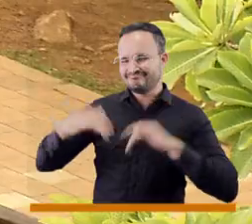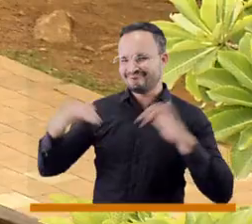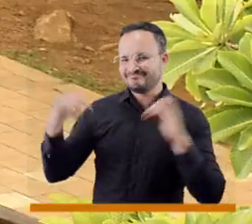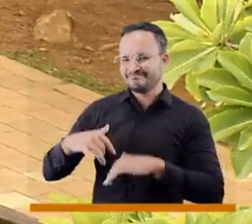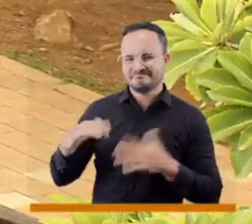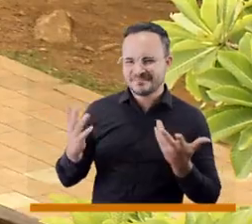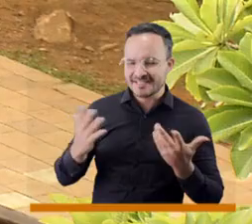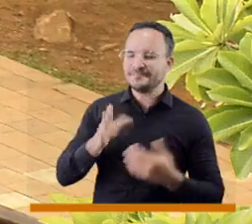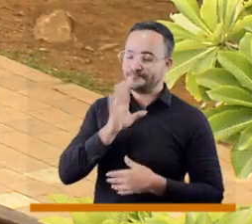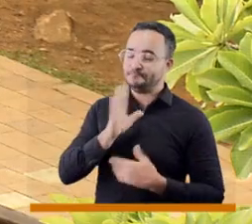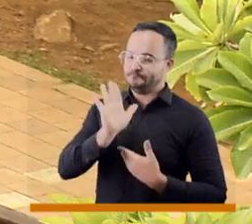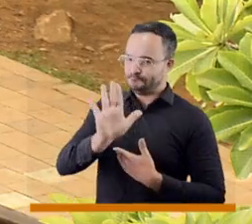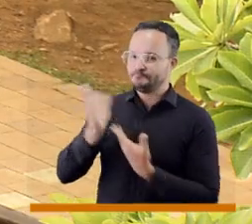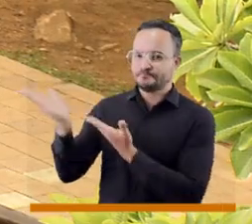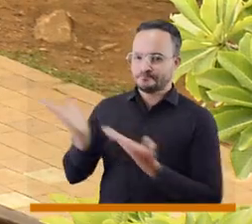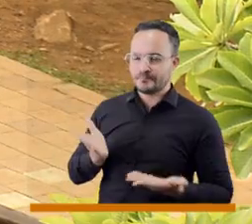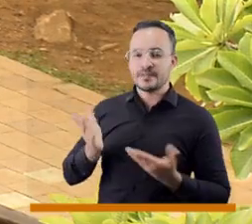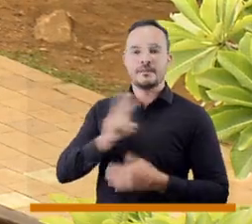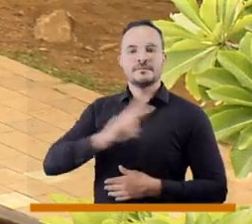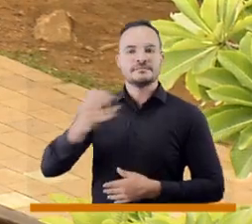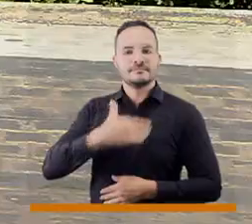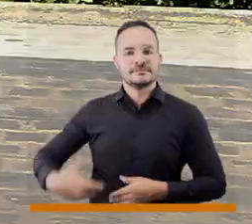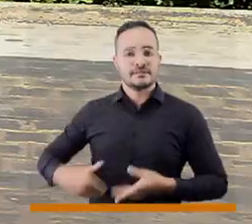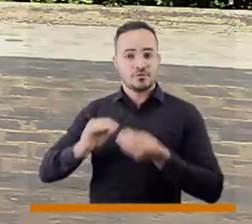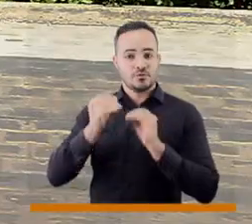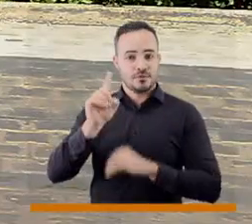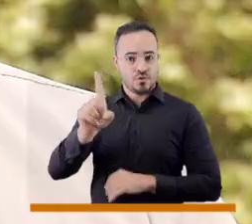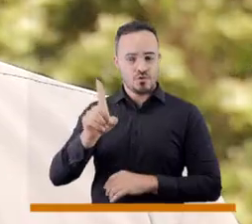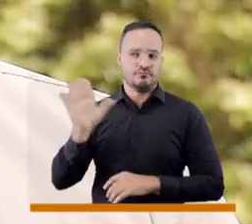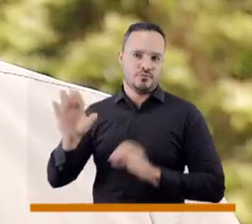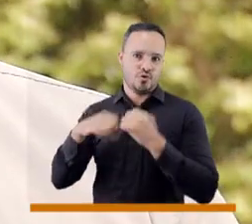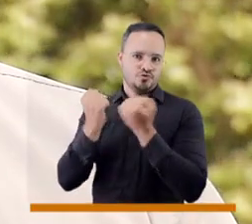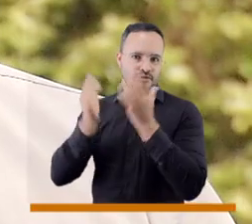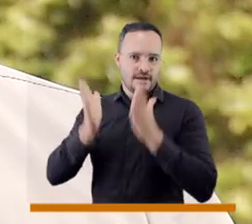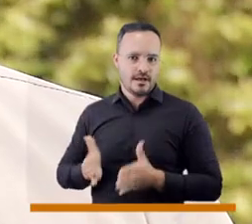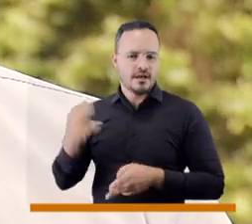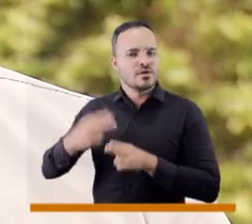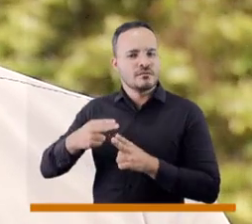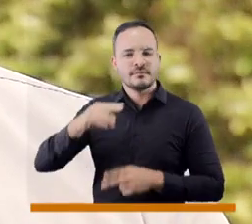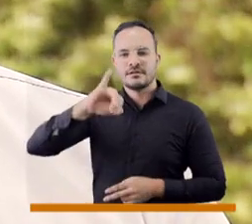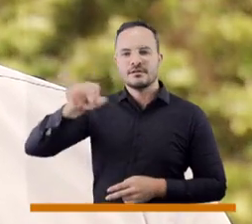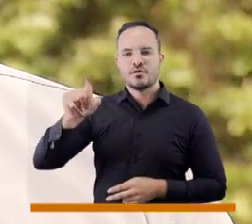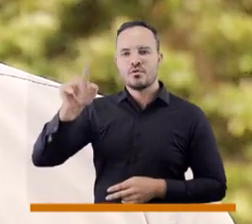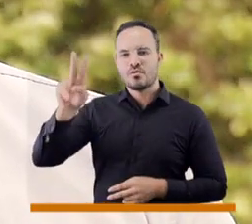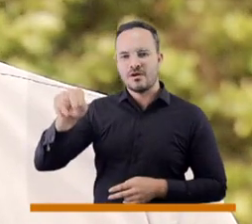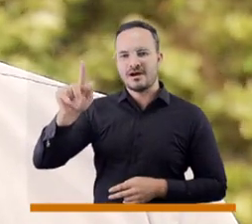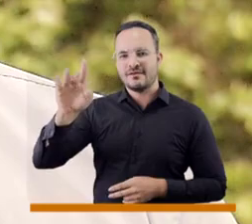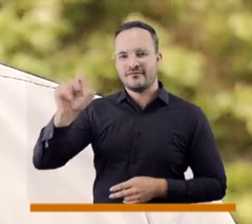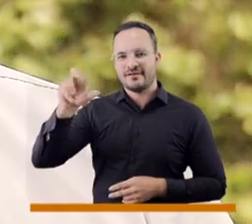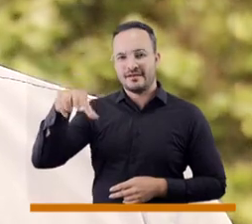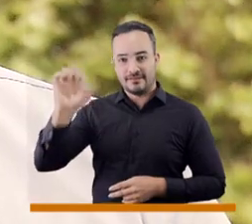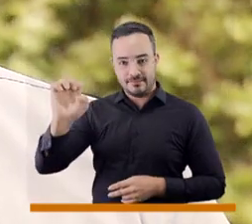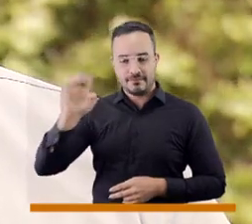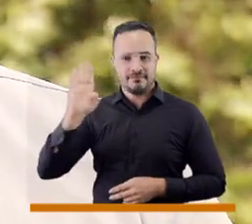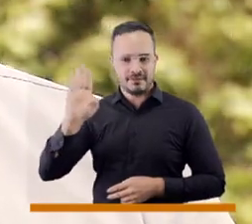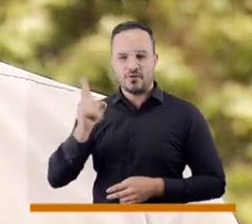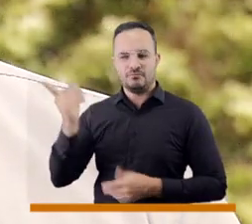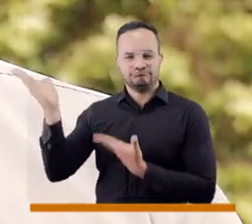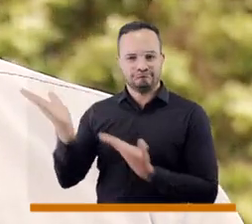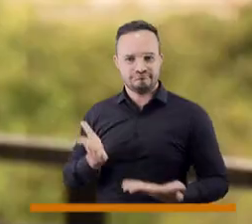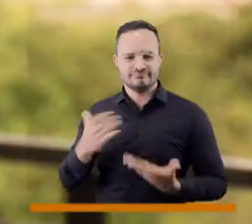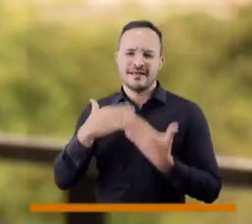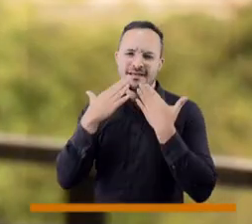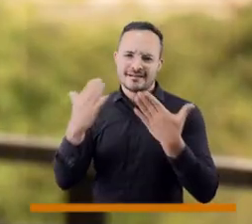bienvenida a nuestro concejal anfitrión, vicepresidente primero del Consejo de Medellín, Juan Felipe Betancur Corrales. Muy